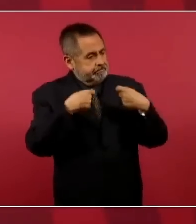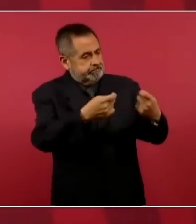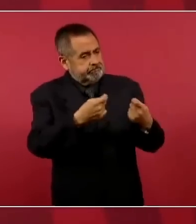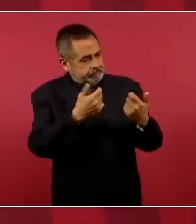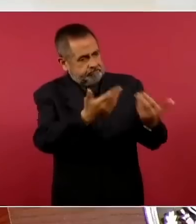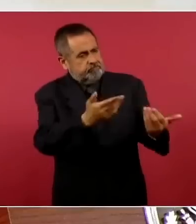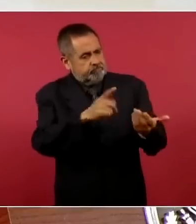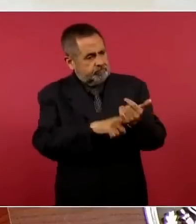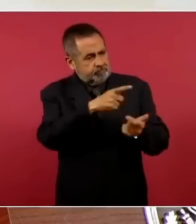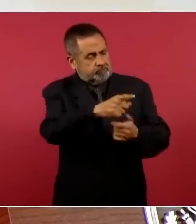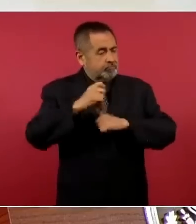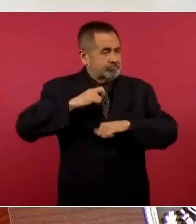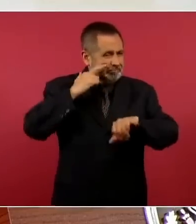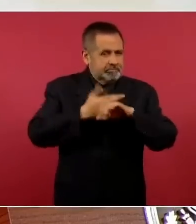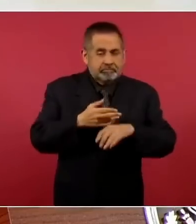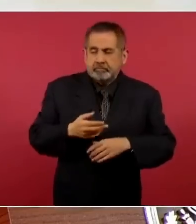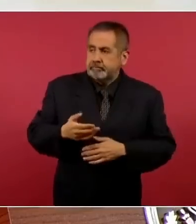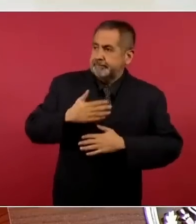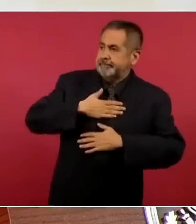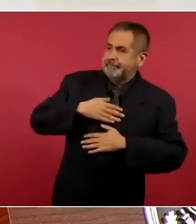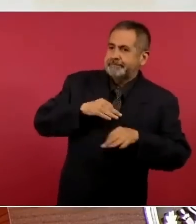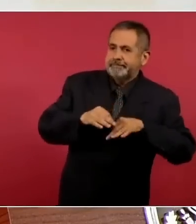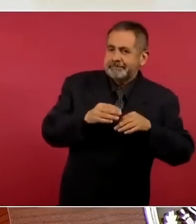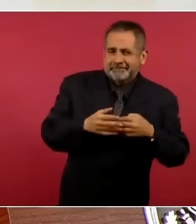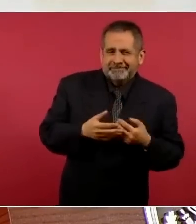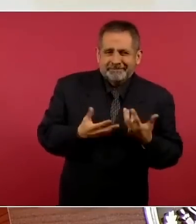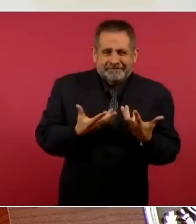Iriar y Riva Palacio.